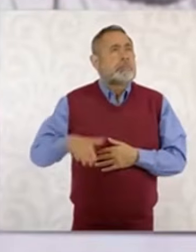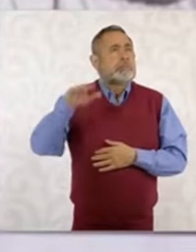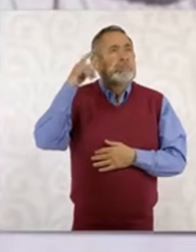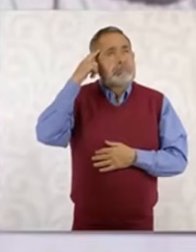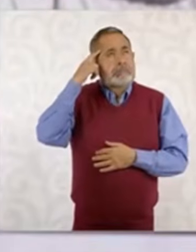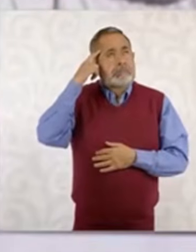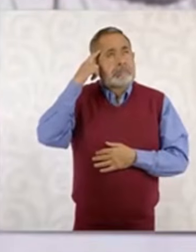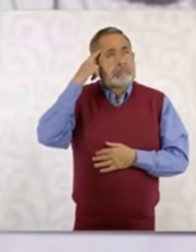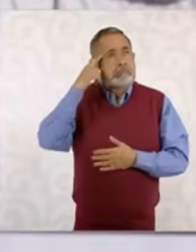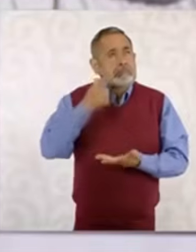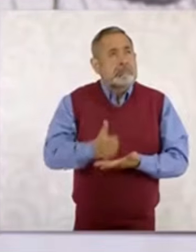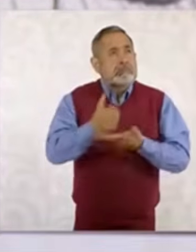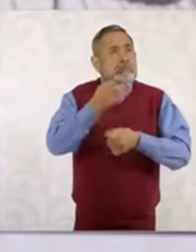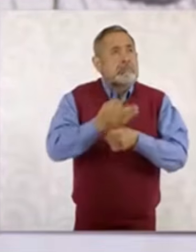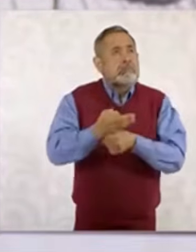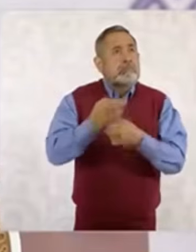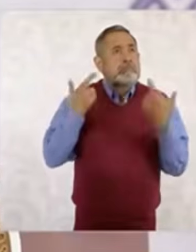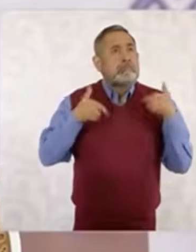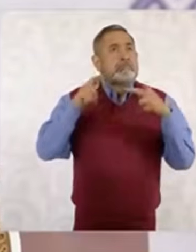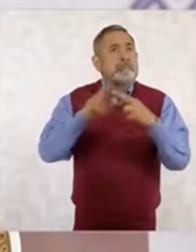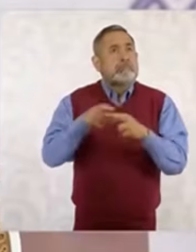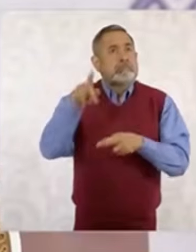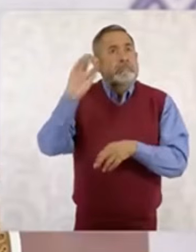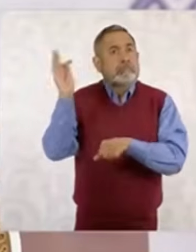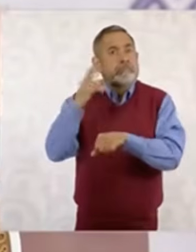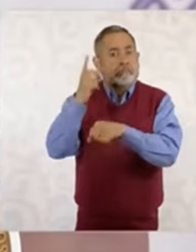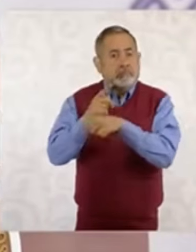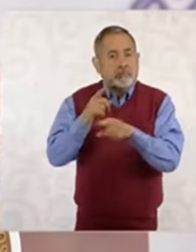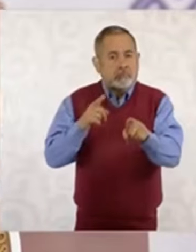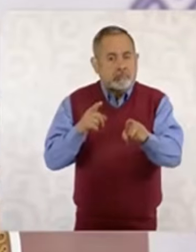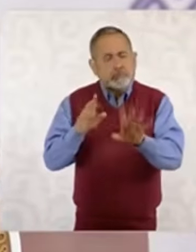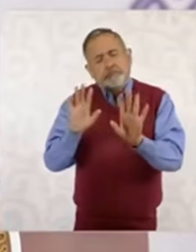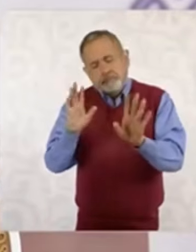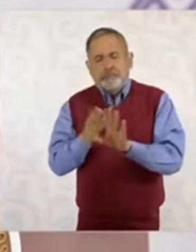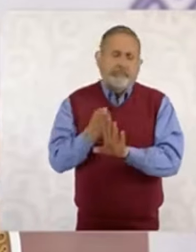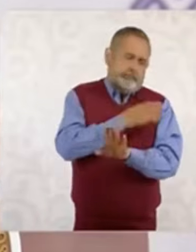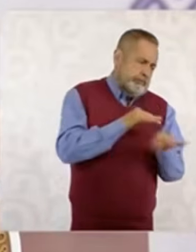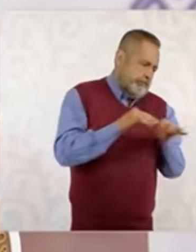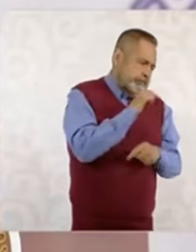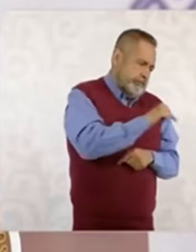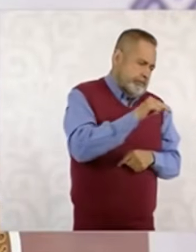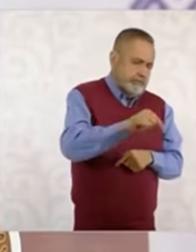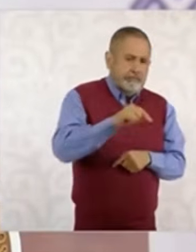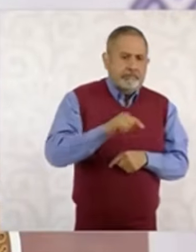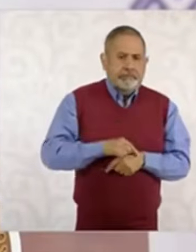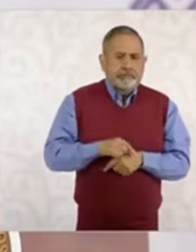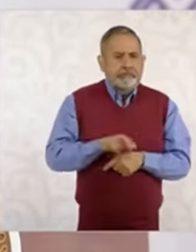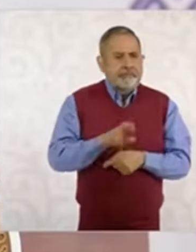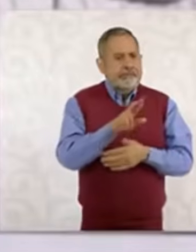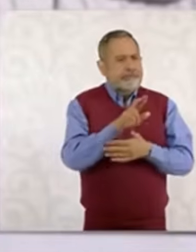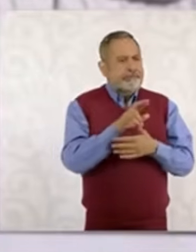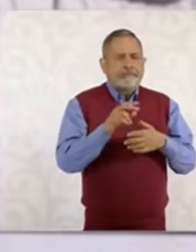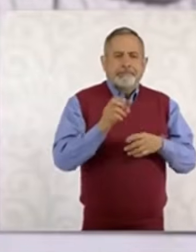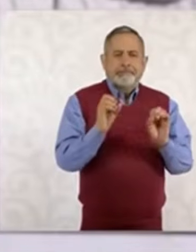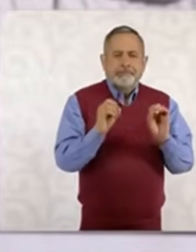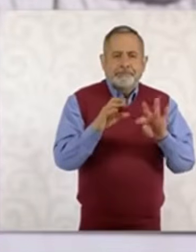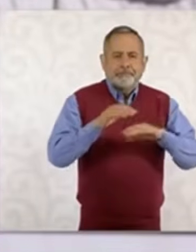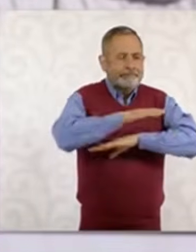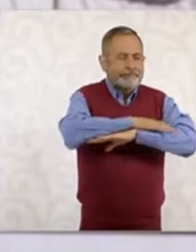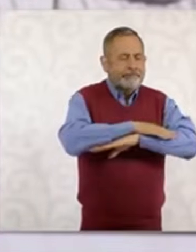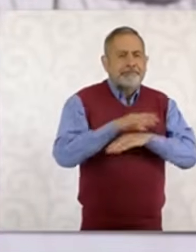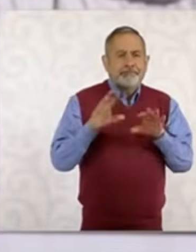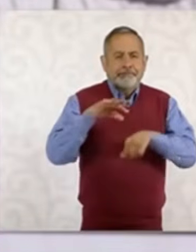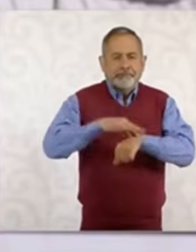de ayudante de profesor ahí en la Facultad de Ciencias. Bueno, antes trabajé en otros lugares, trabajé de recepcionista en un